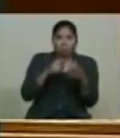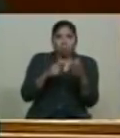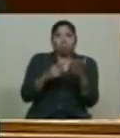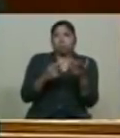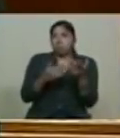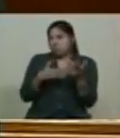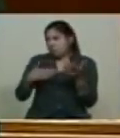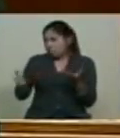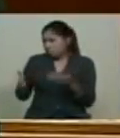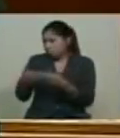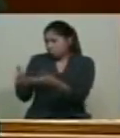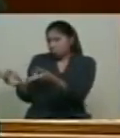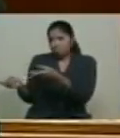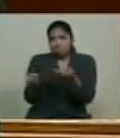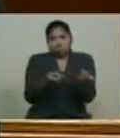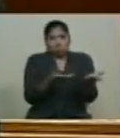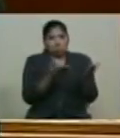quieran.